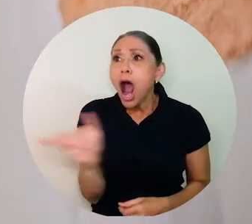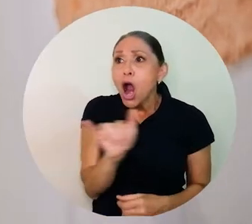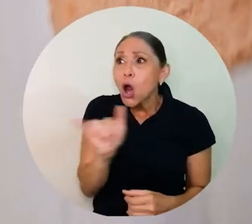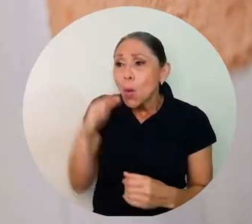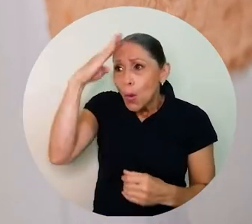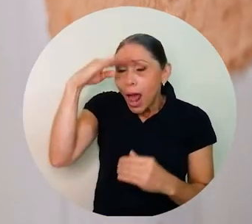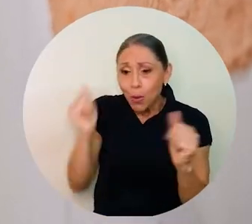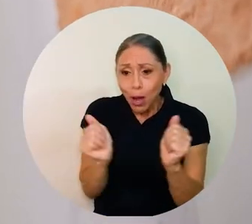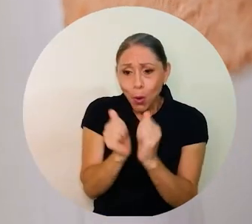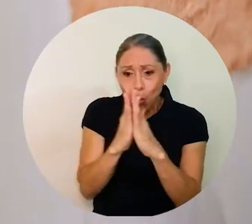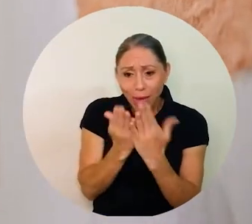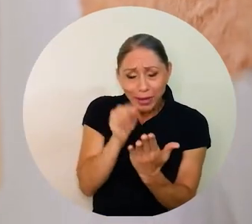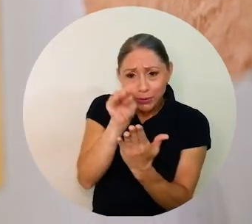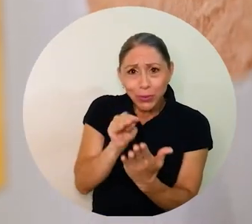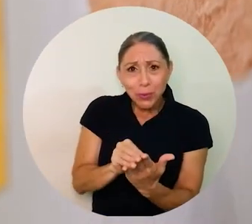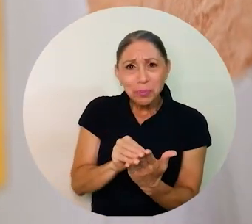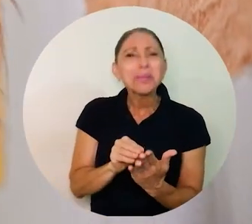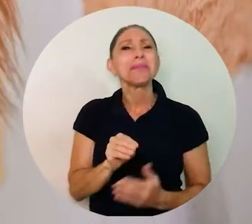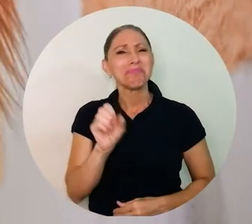sus cuadernos! ¿Algo así?